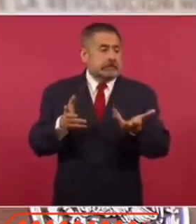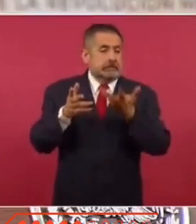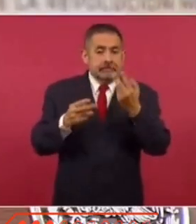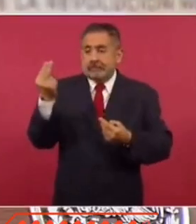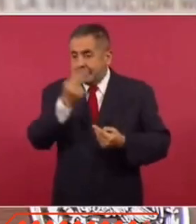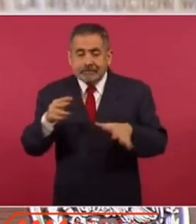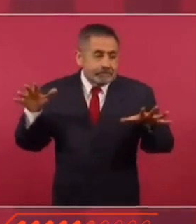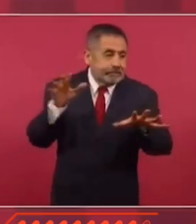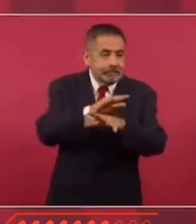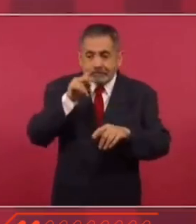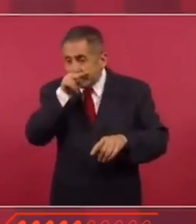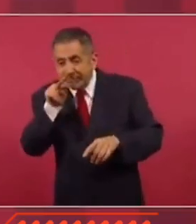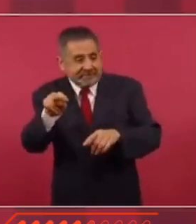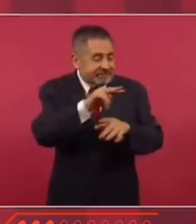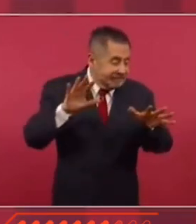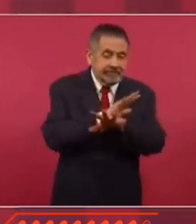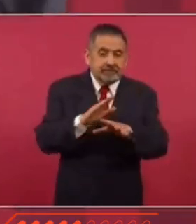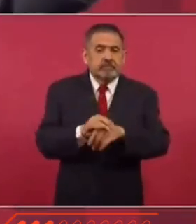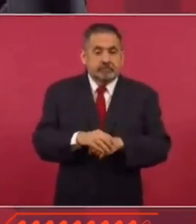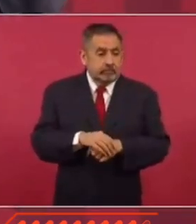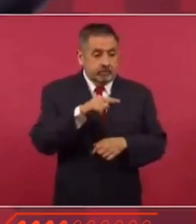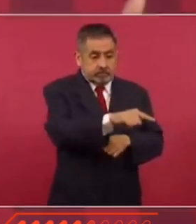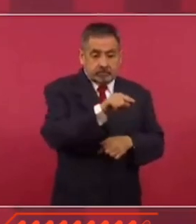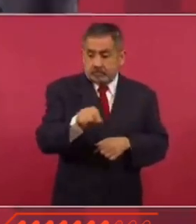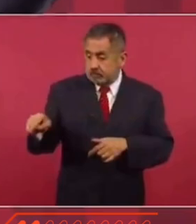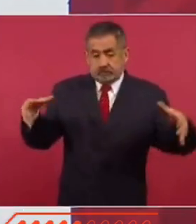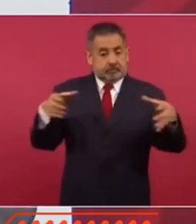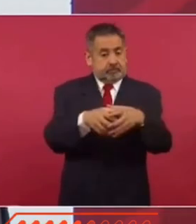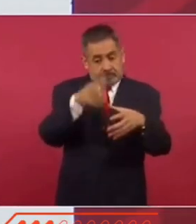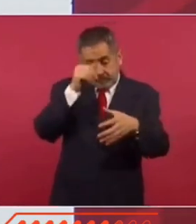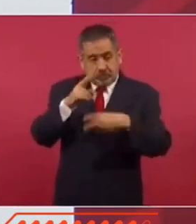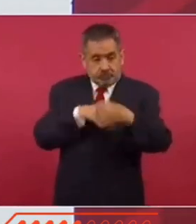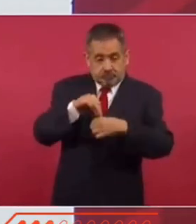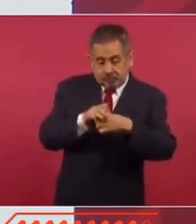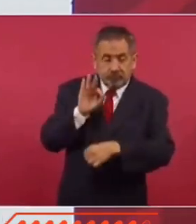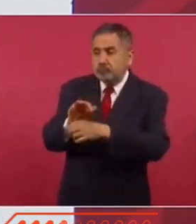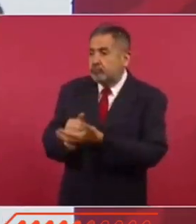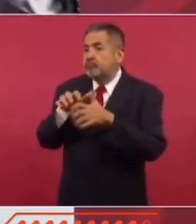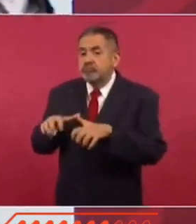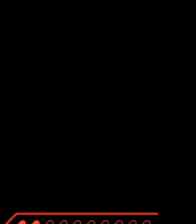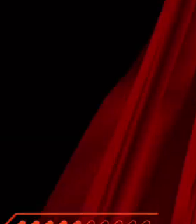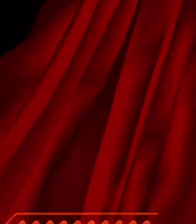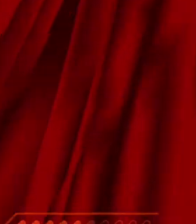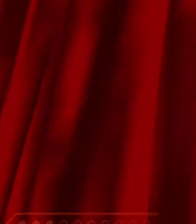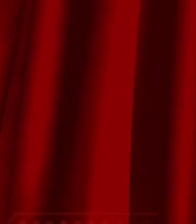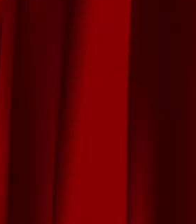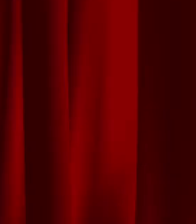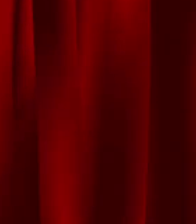una transformación, se va a poder avanzar en beneficio del pueblo. No.